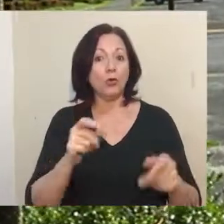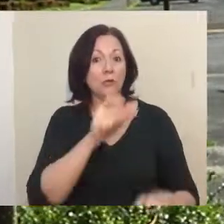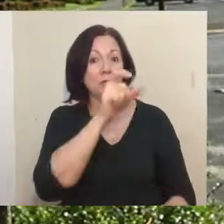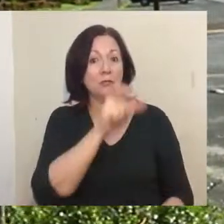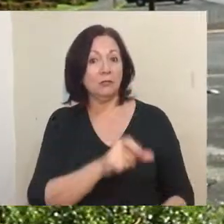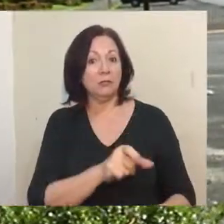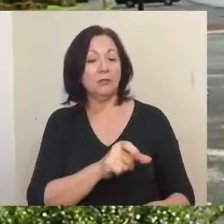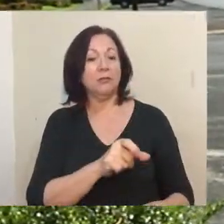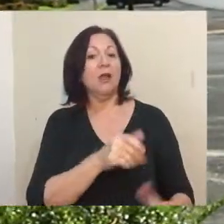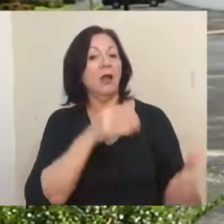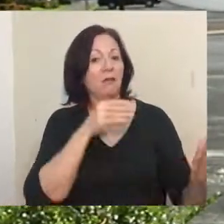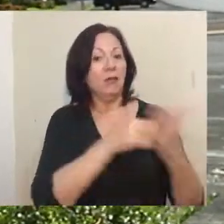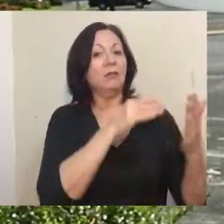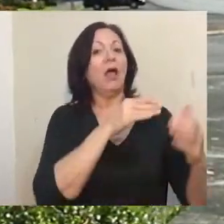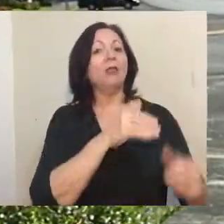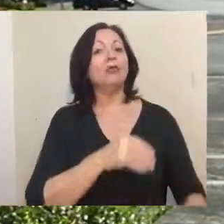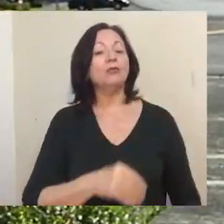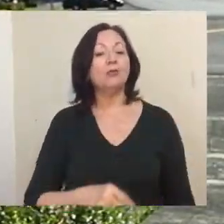Muchos se han visto afectados